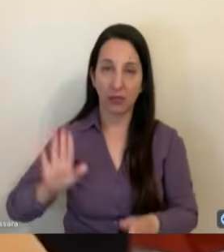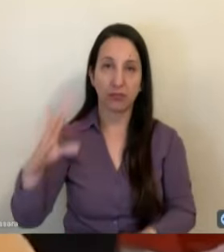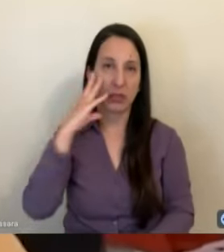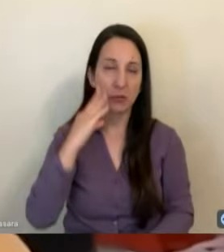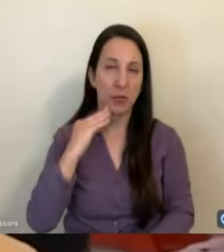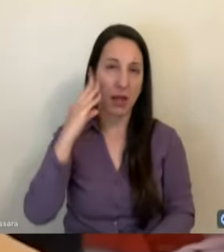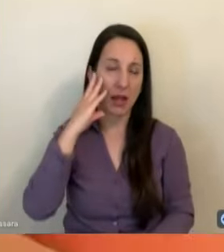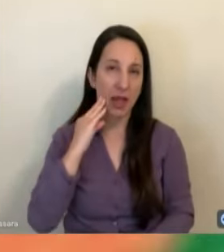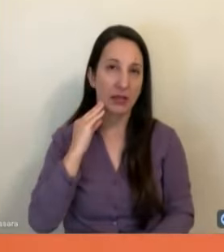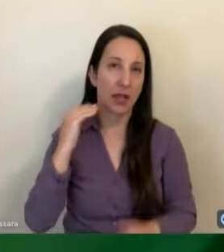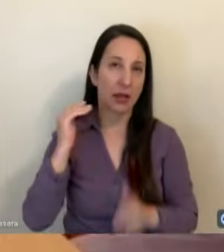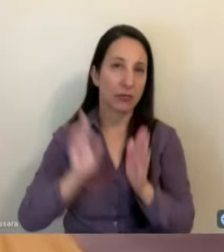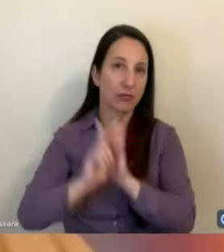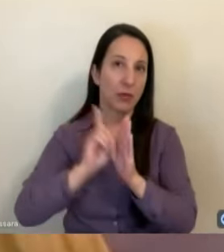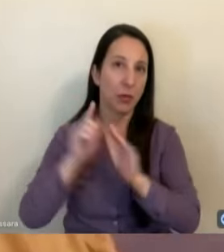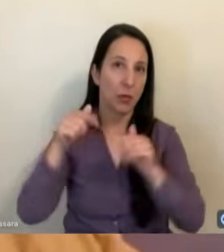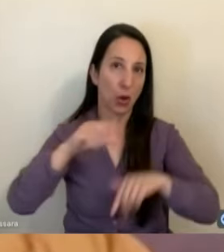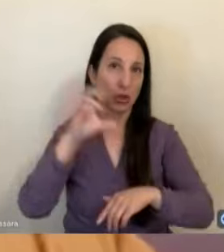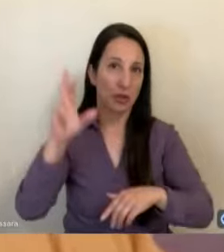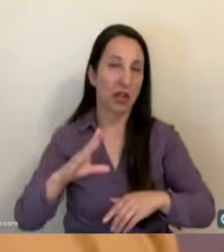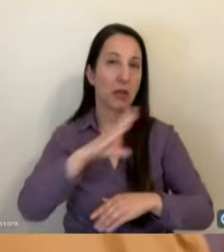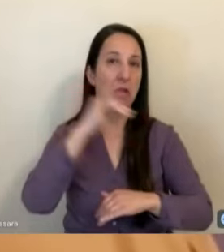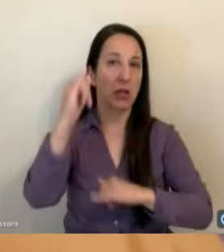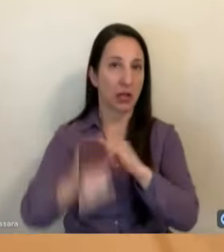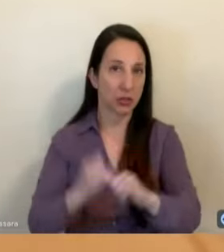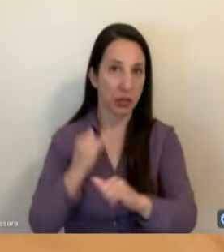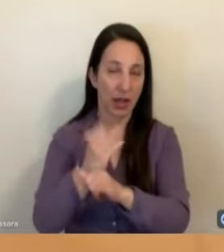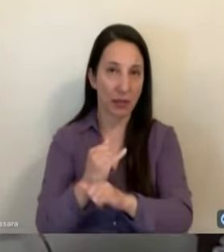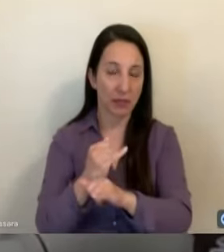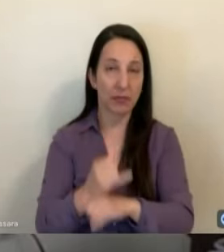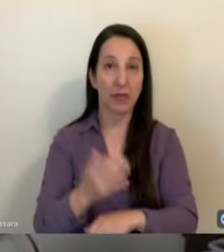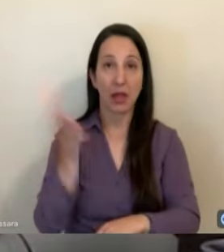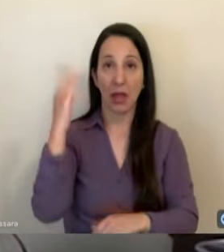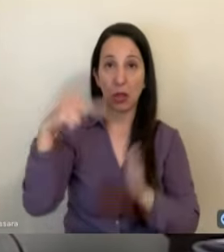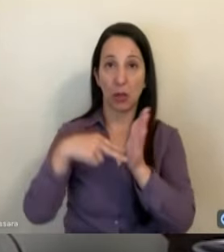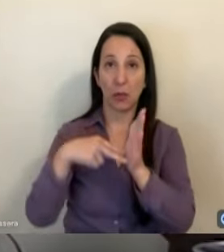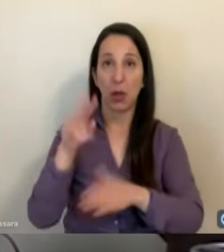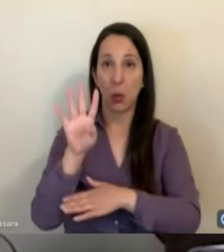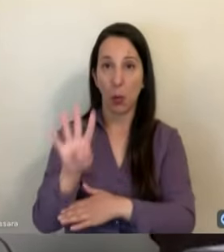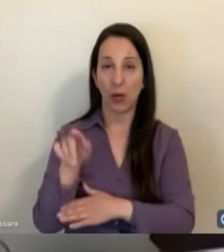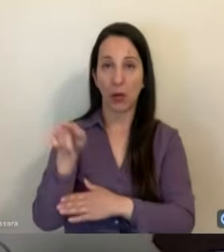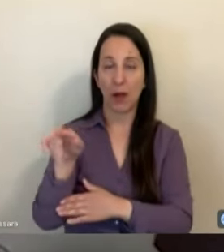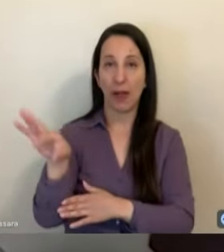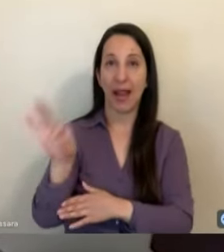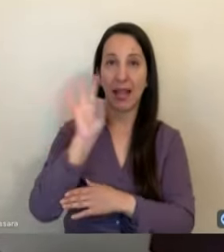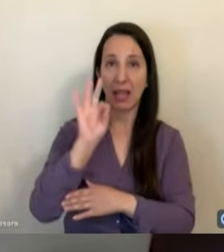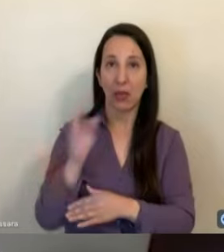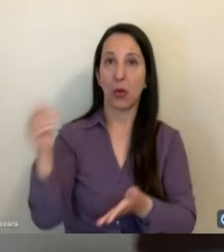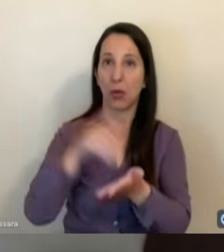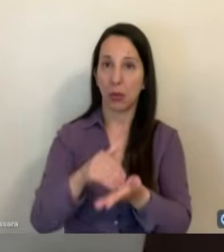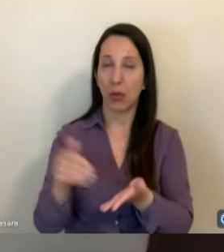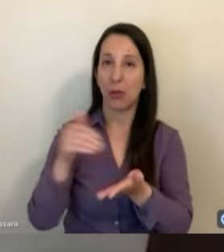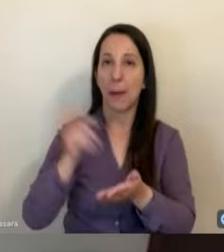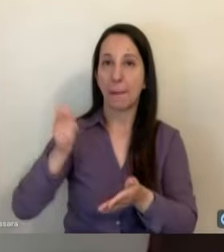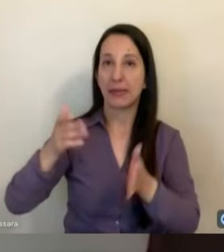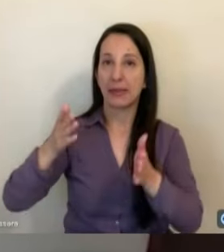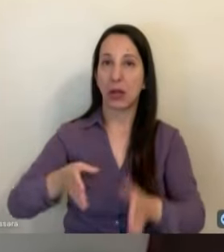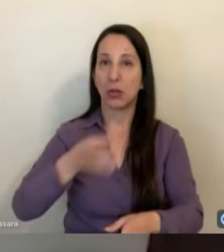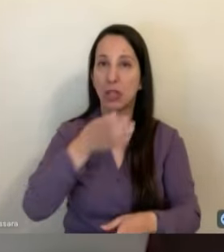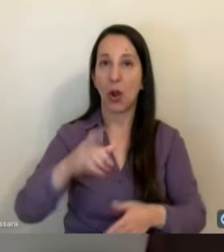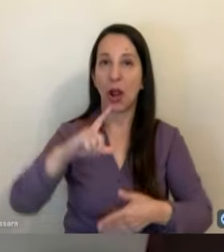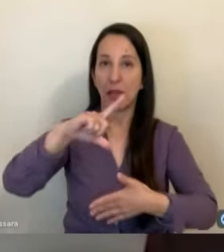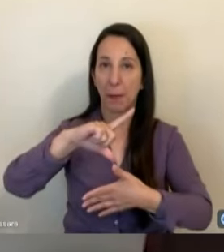a nivel nacional e internacional. En el 2004, Hernández fue elegido y reelegido presidente del Consejo Latinoamericano